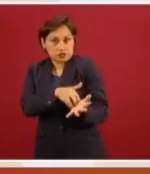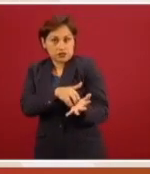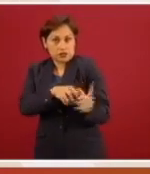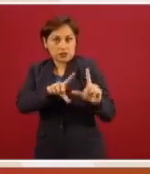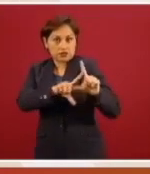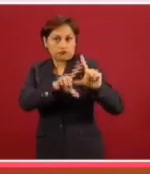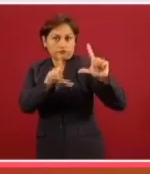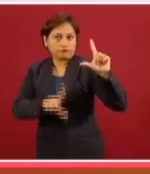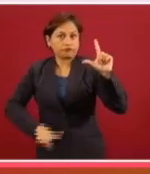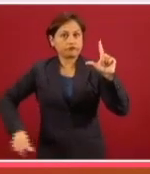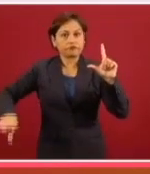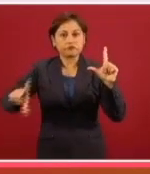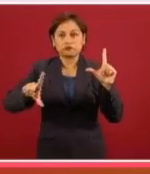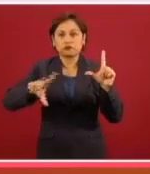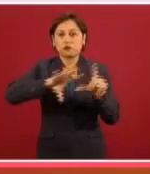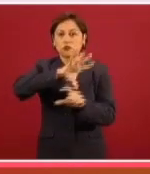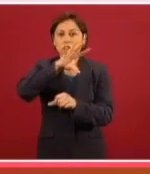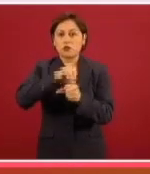republicana.